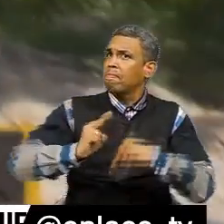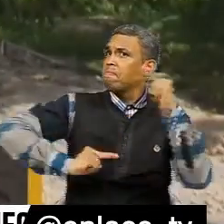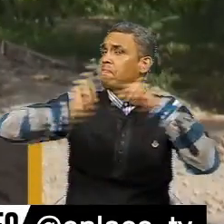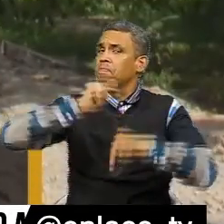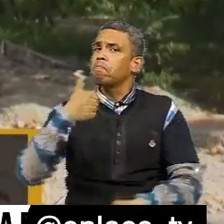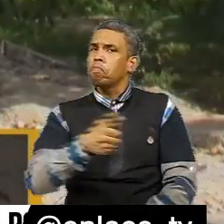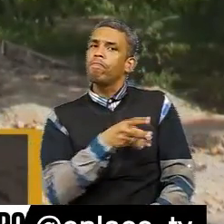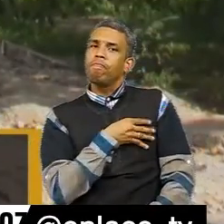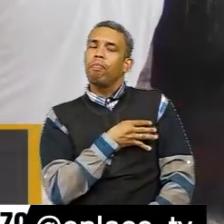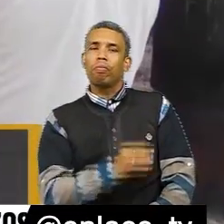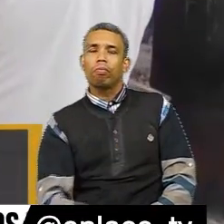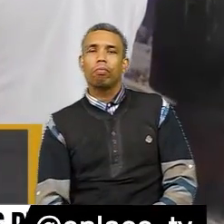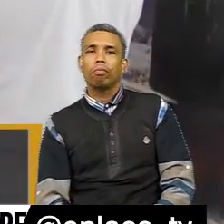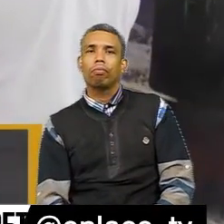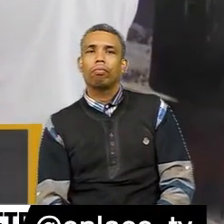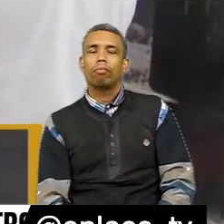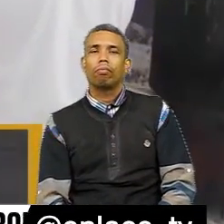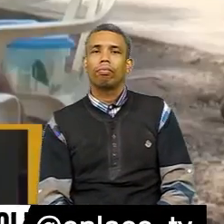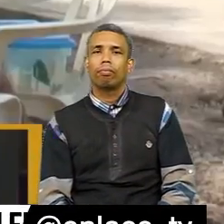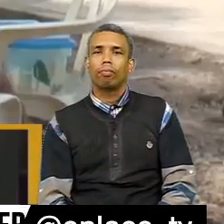obra.